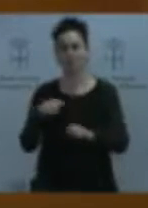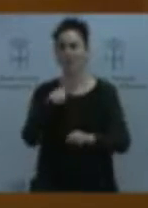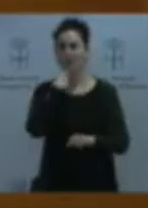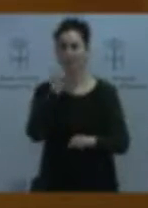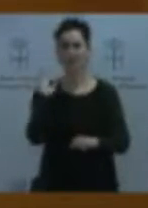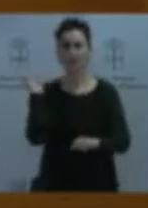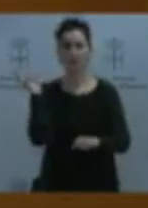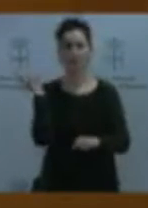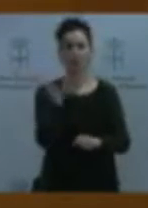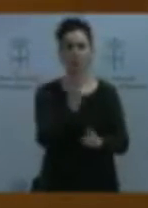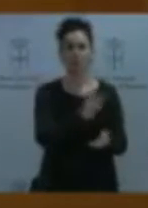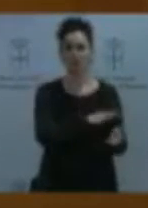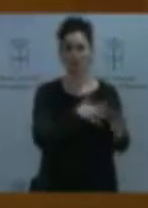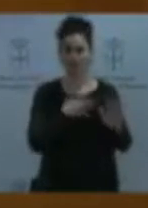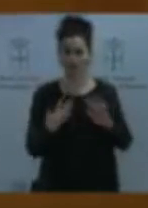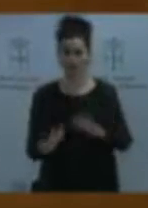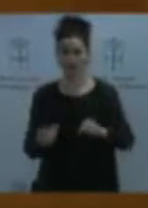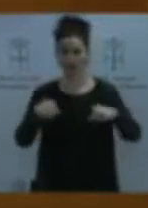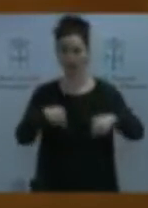cambio climático y vemos cómo